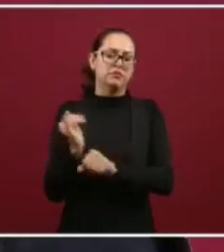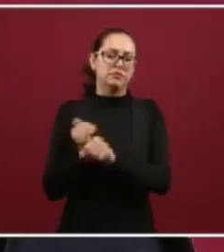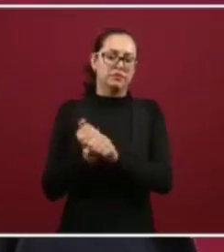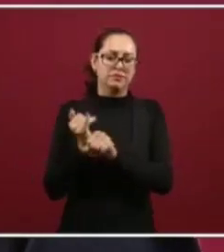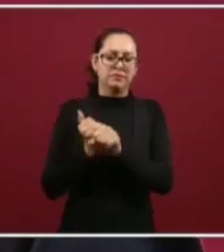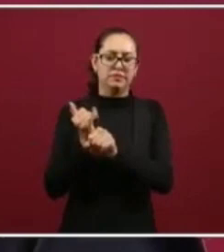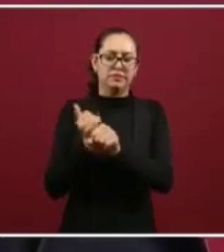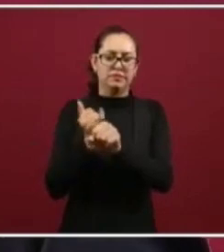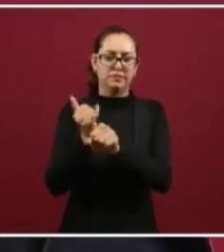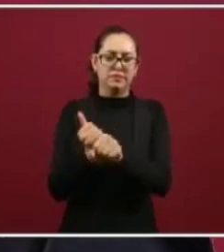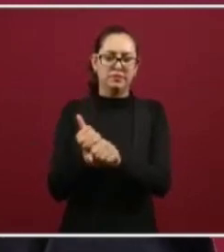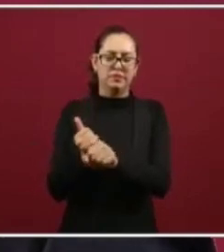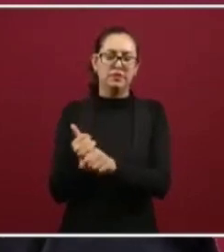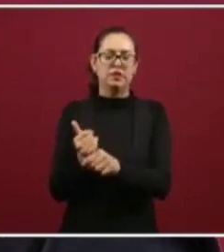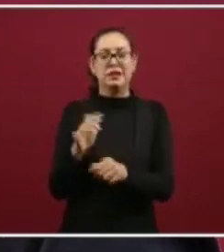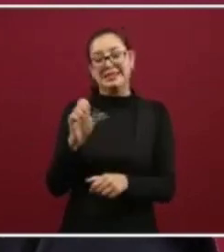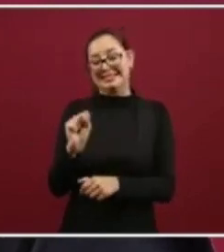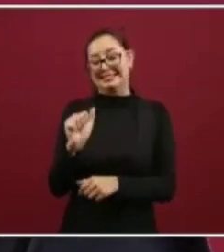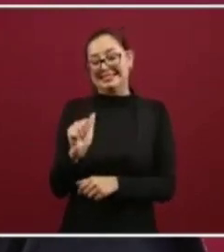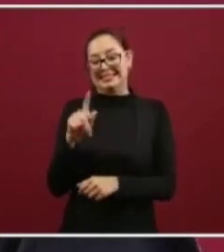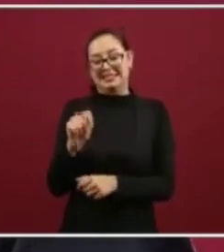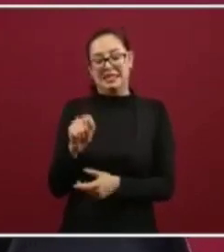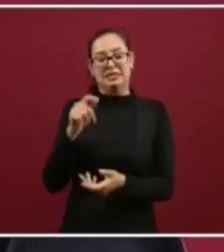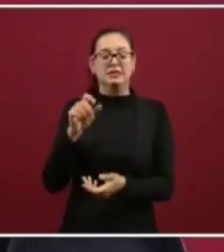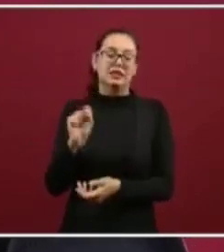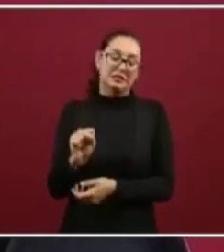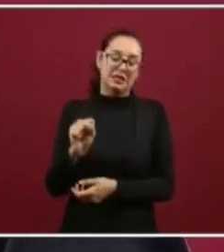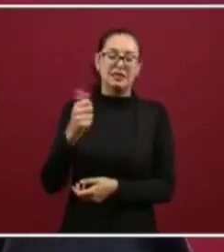la Contraloría Mayor de Hacienda tiene